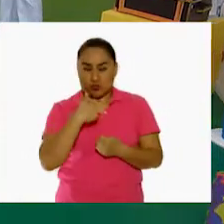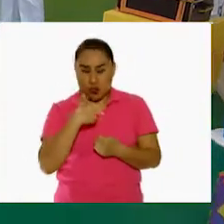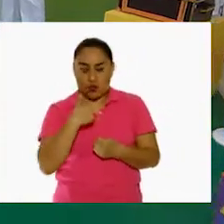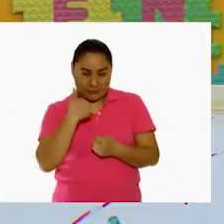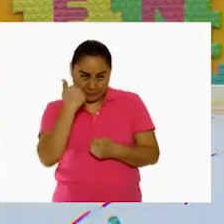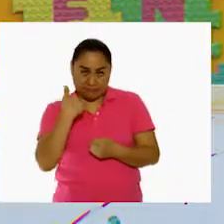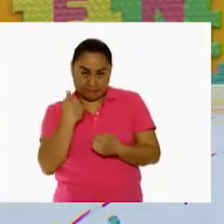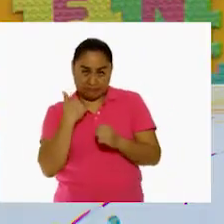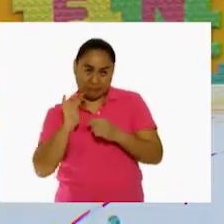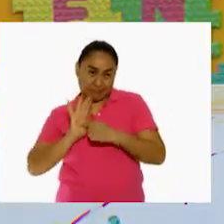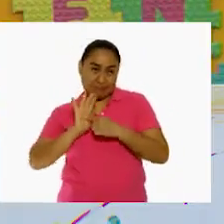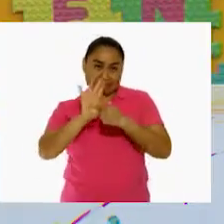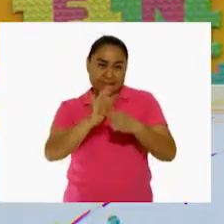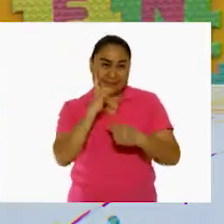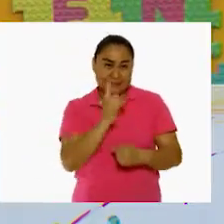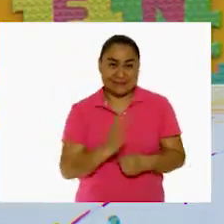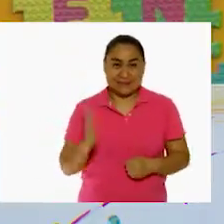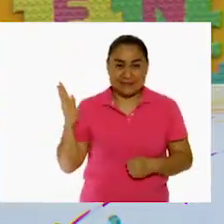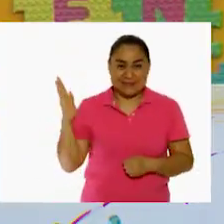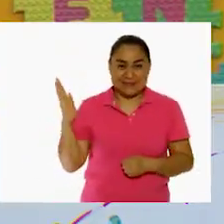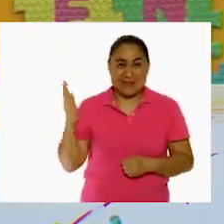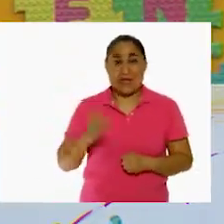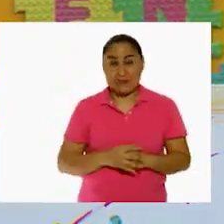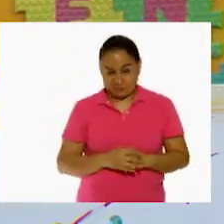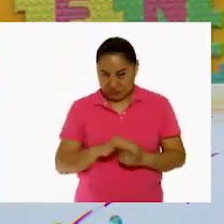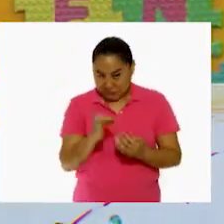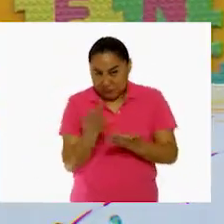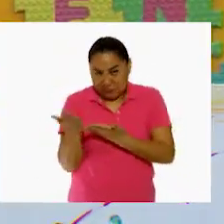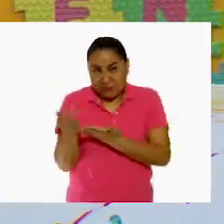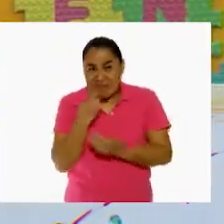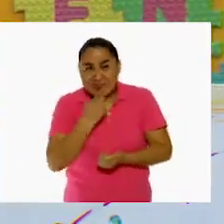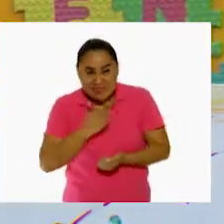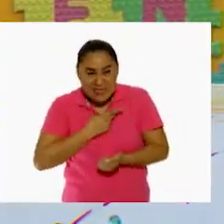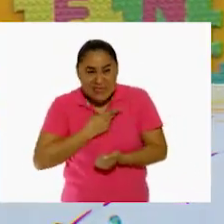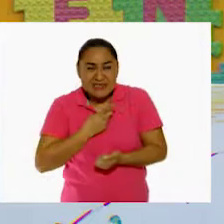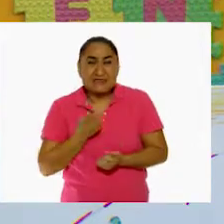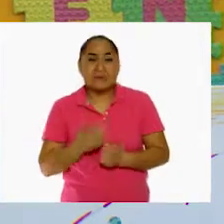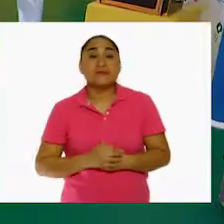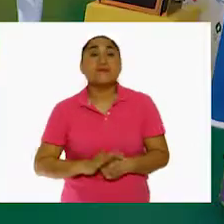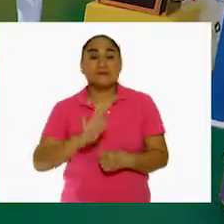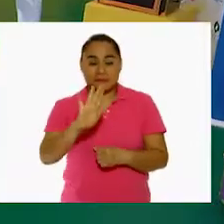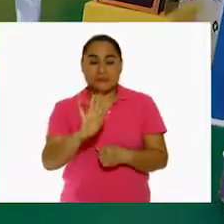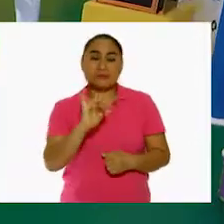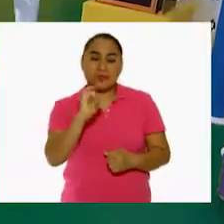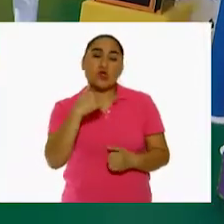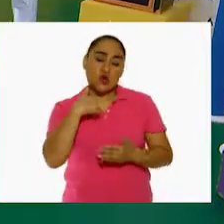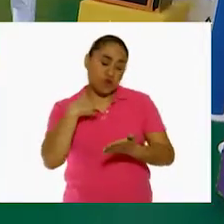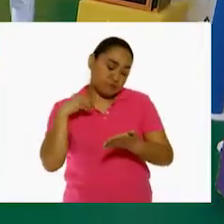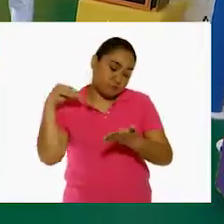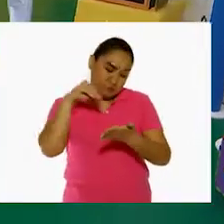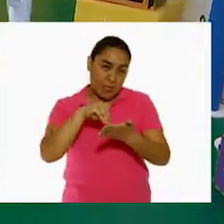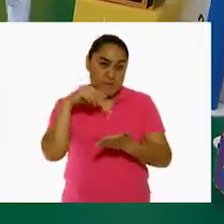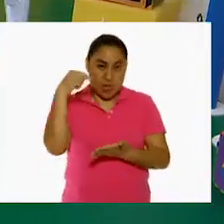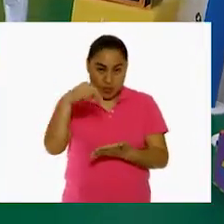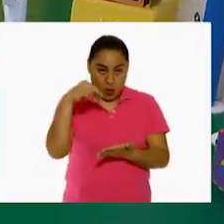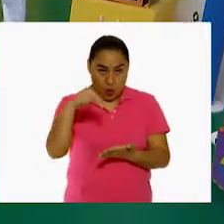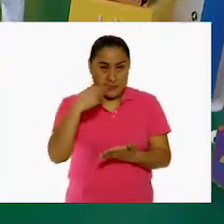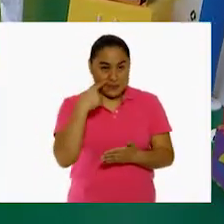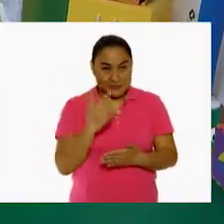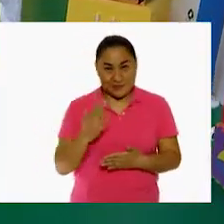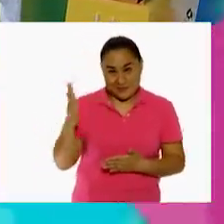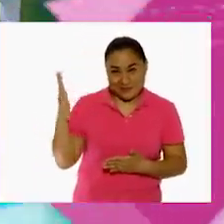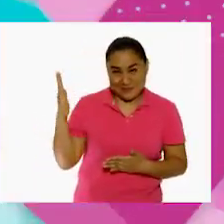mi mano. Miren. Claro, Gloria, que sí, wow, compártenosla. ¡Qué bonito! Bueno, pues escribí mi nombre, ya vieron,